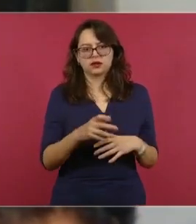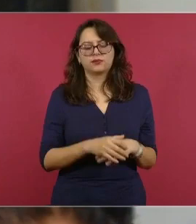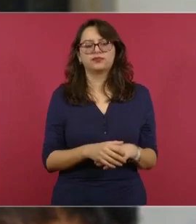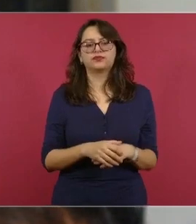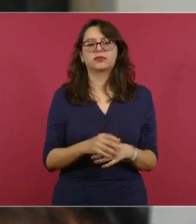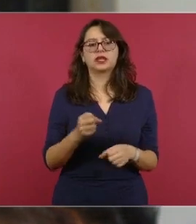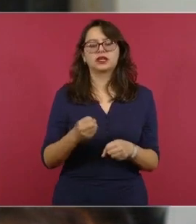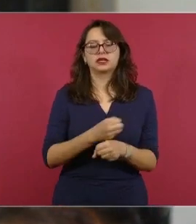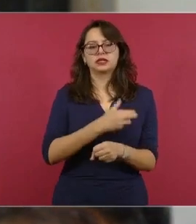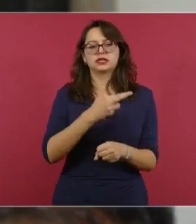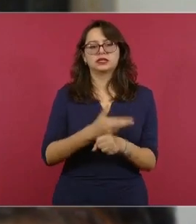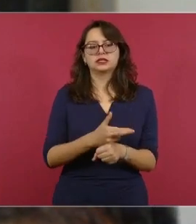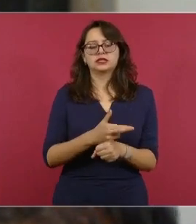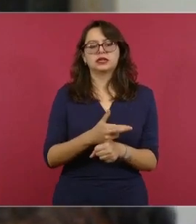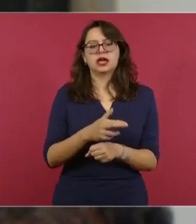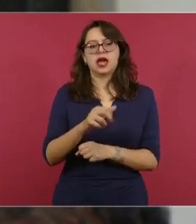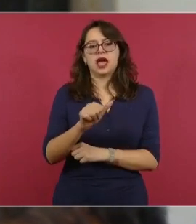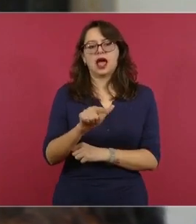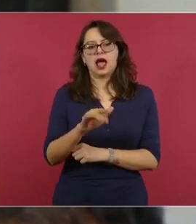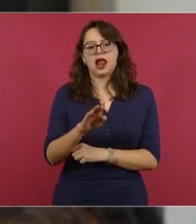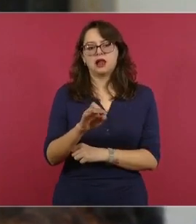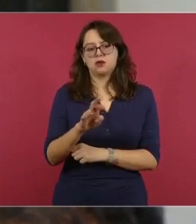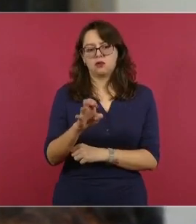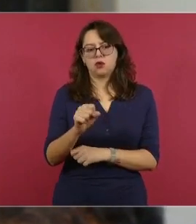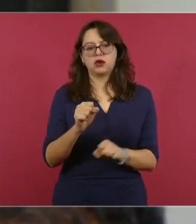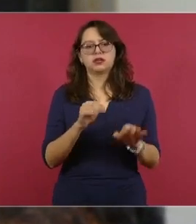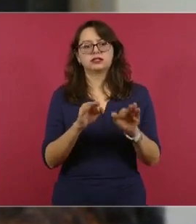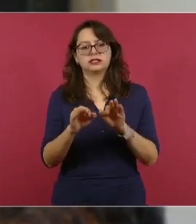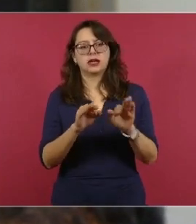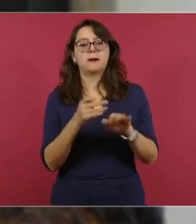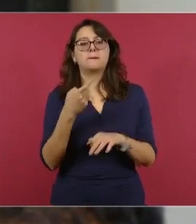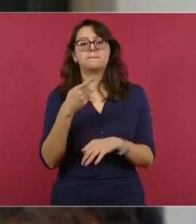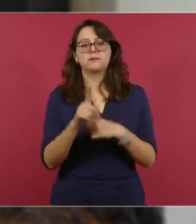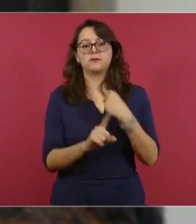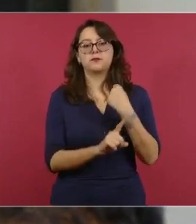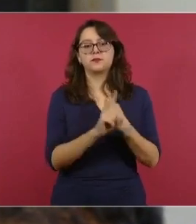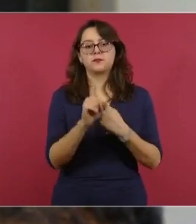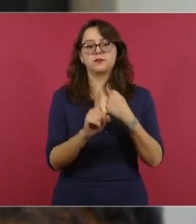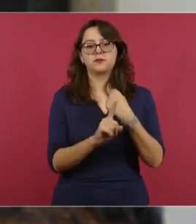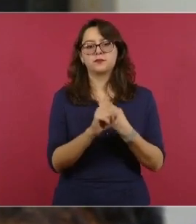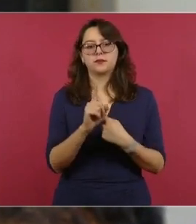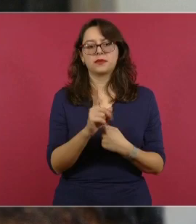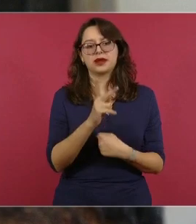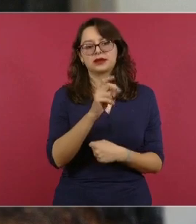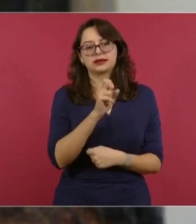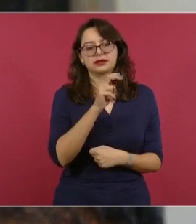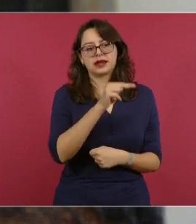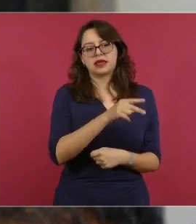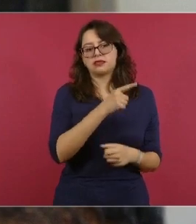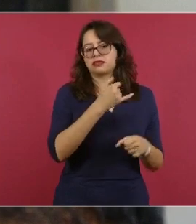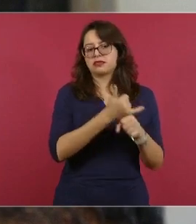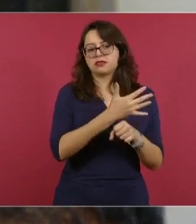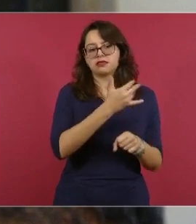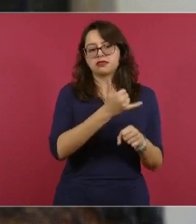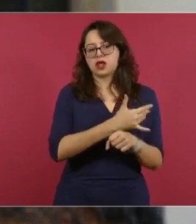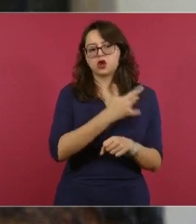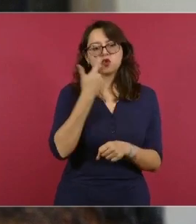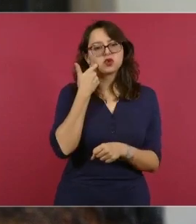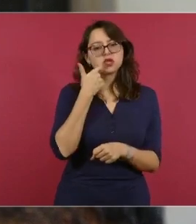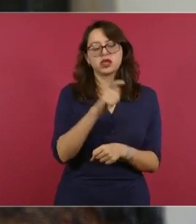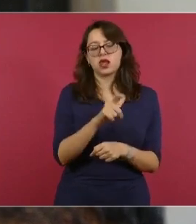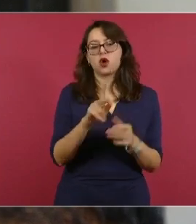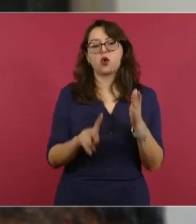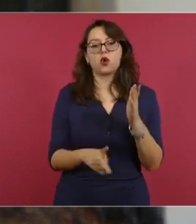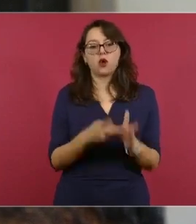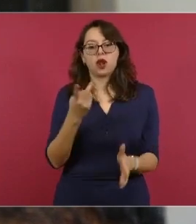secretaria Albores está trabajando en favor, pero ahí la traba es con la gente del RAM. Ojalá que pudieran retomarlo, presidente. Ya